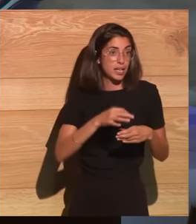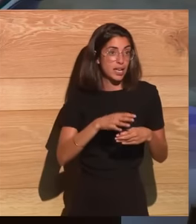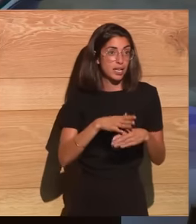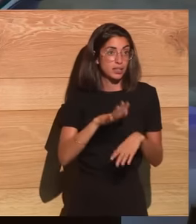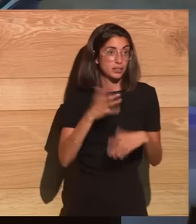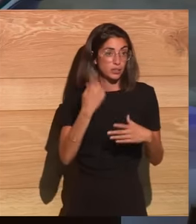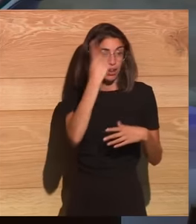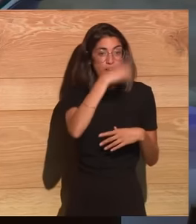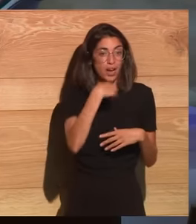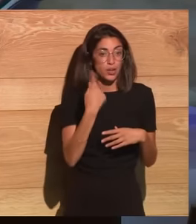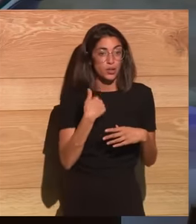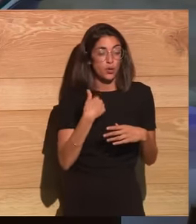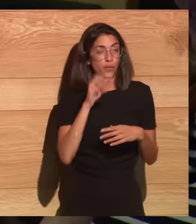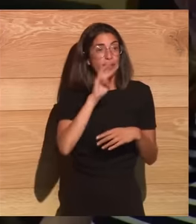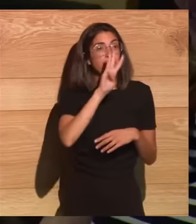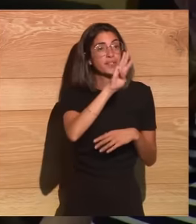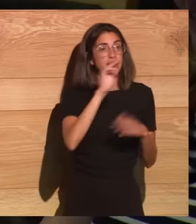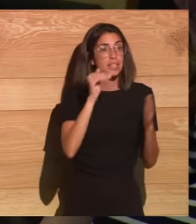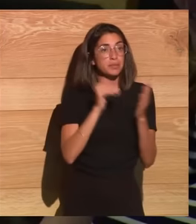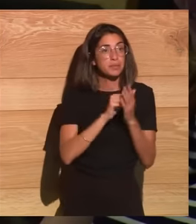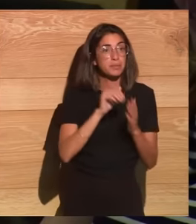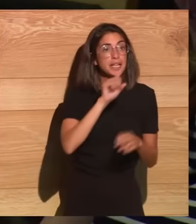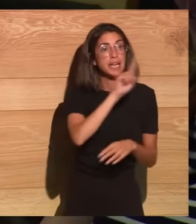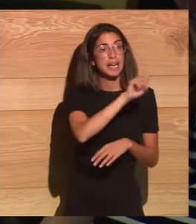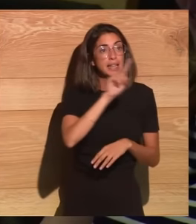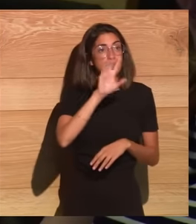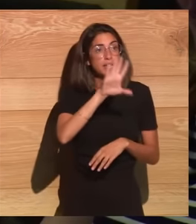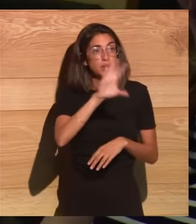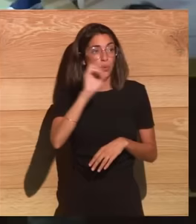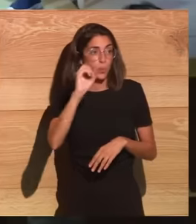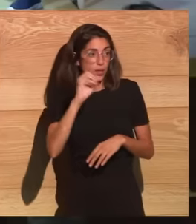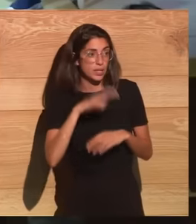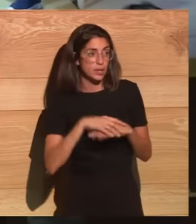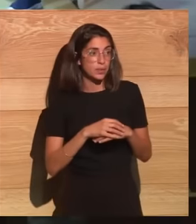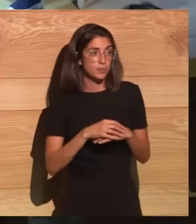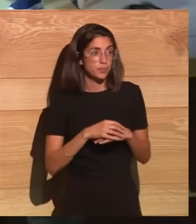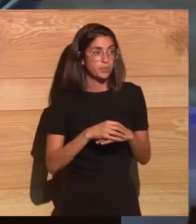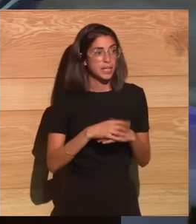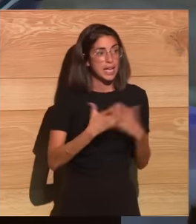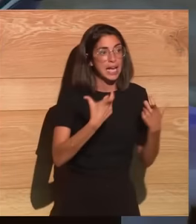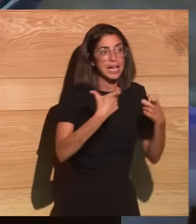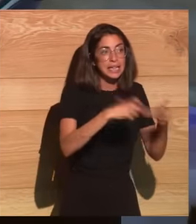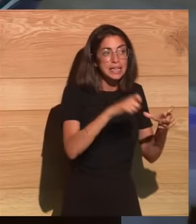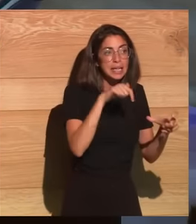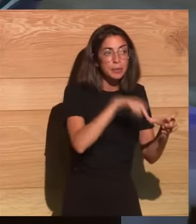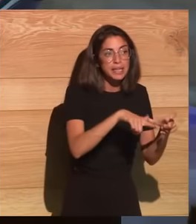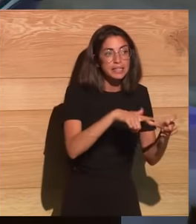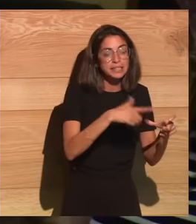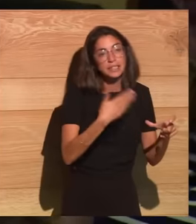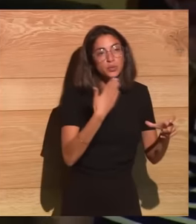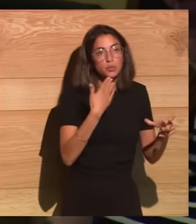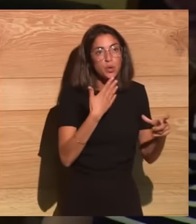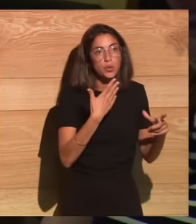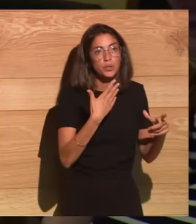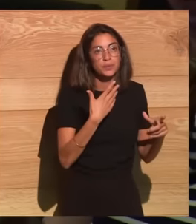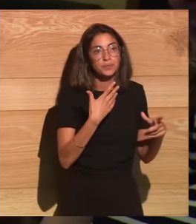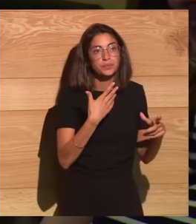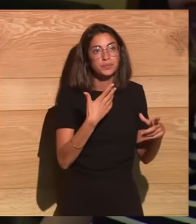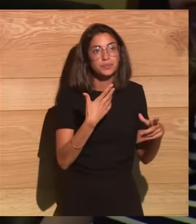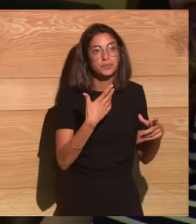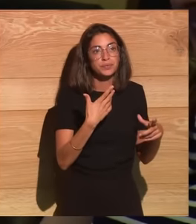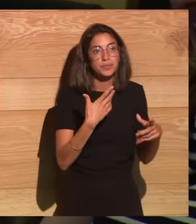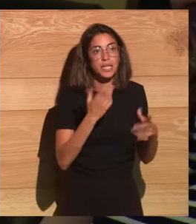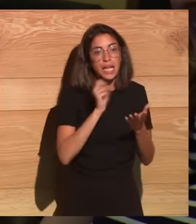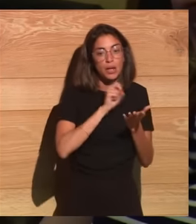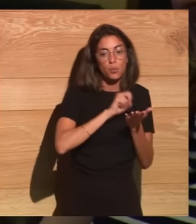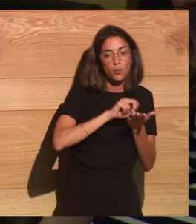perdido 3.195 euros. Claro, claro, pero ¿pero no cuesta, te parece que la última etapa de John Landis es un poco menos? Por la cuesta Moyano, dijiste que